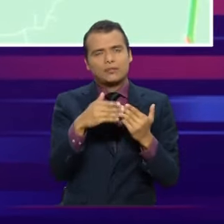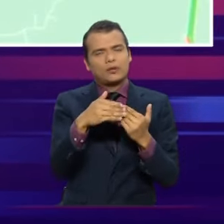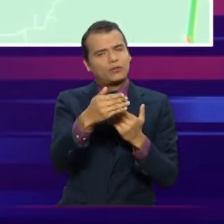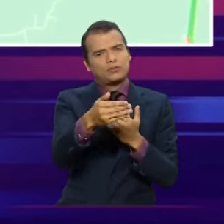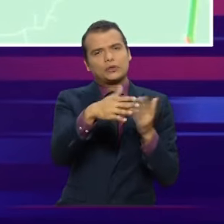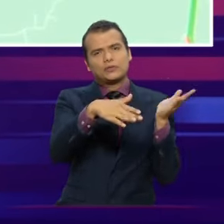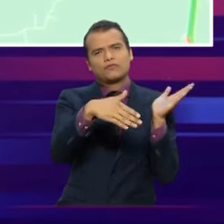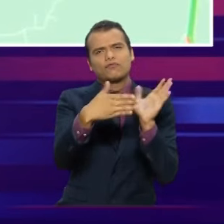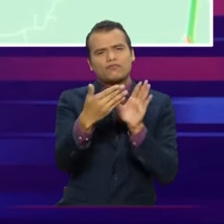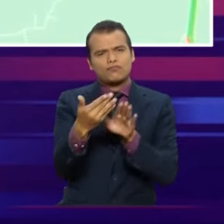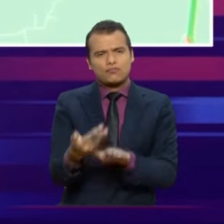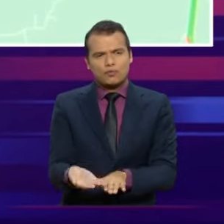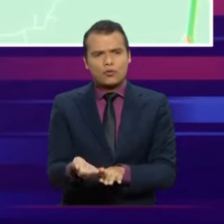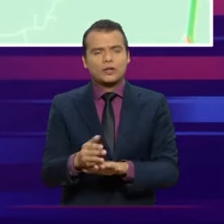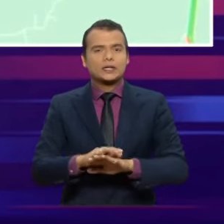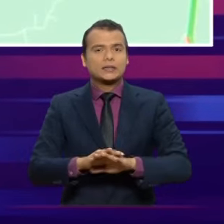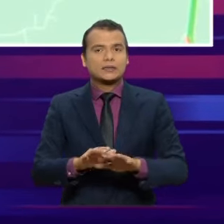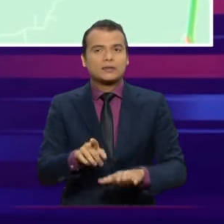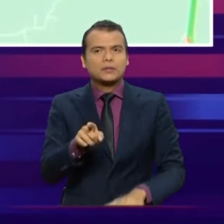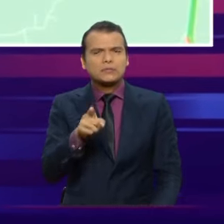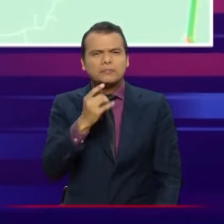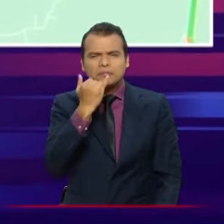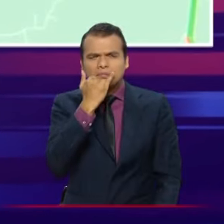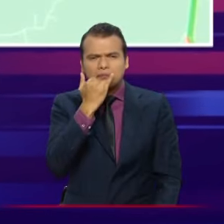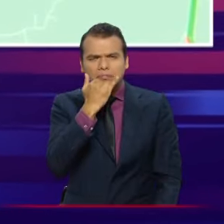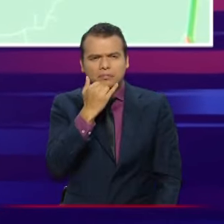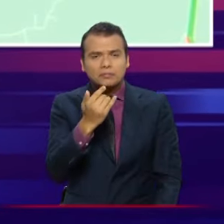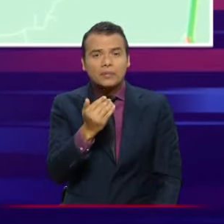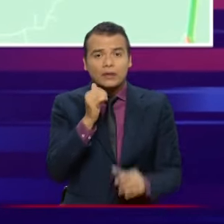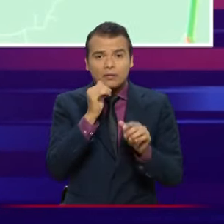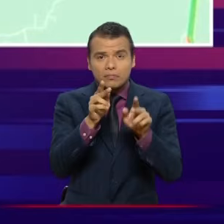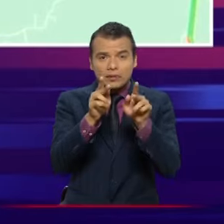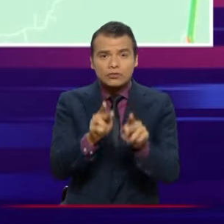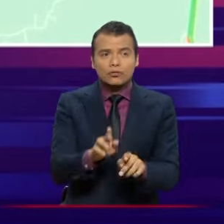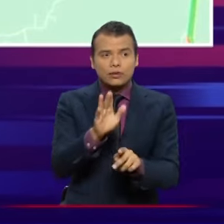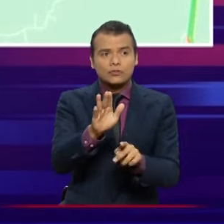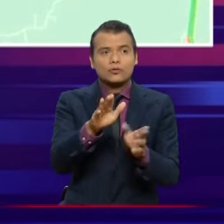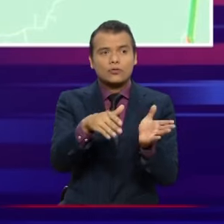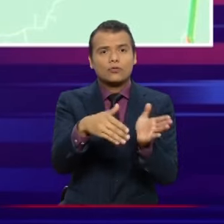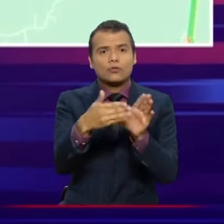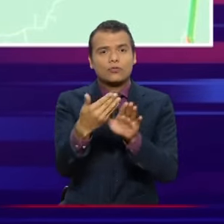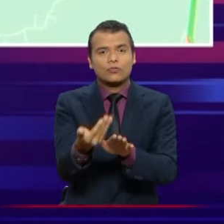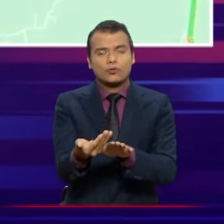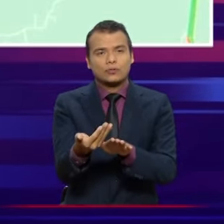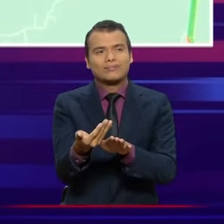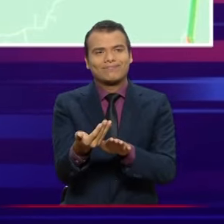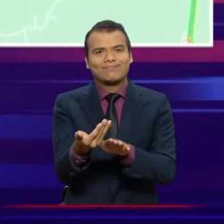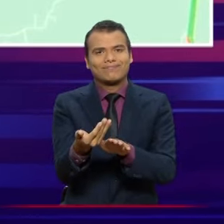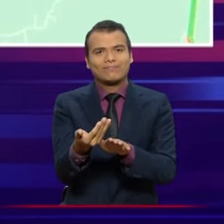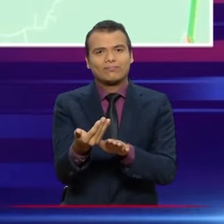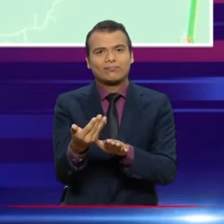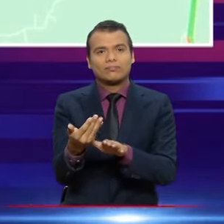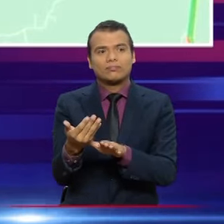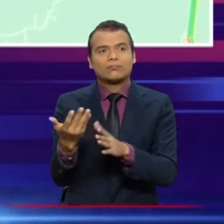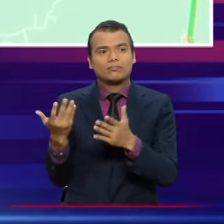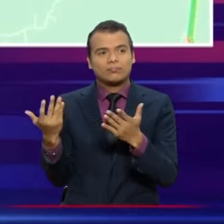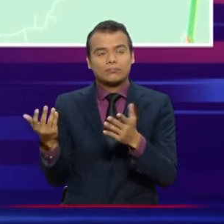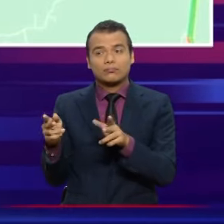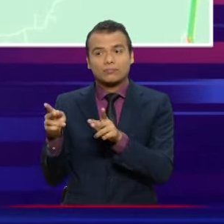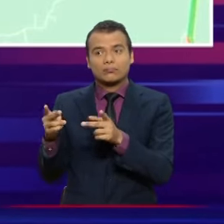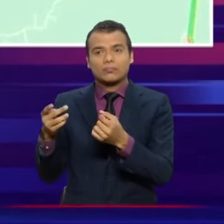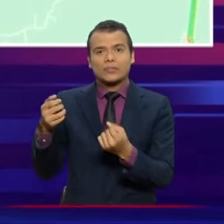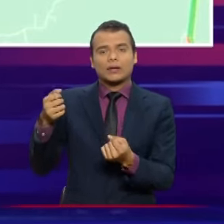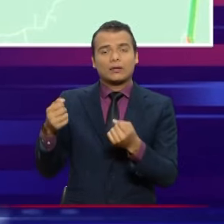fallece. ¿Qué es lo relevante de este caso, más que hablar de la víctima fatal? Es la condición anímica en la cual se desplazaba este